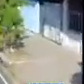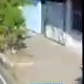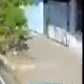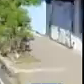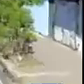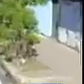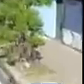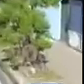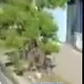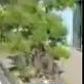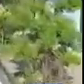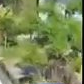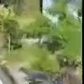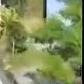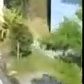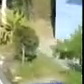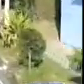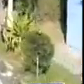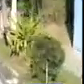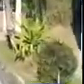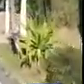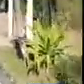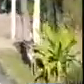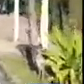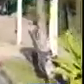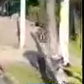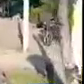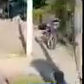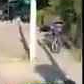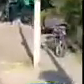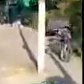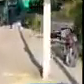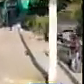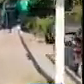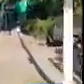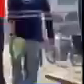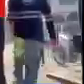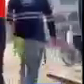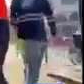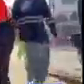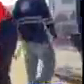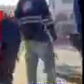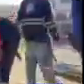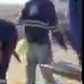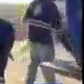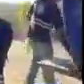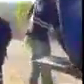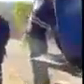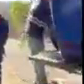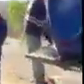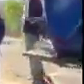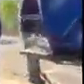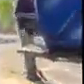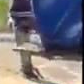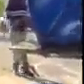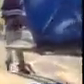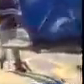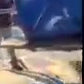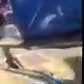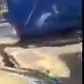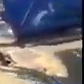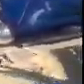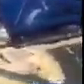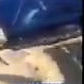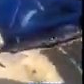recogieron los promotorios de basura en las diferentes calles del municipio. Esto fue en horas de la tarde. Y ya en horas de la noche se procedió entonces